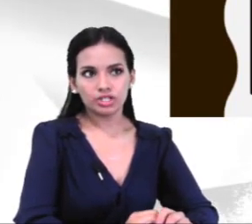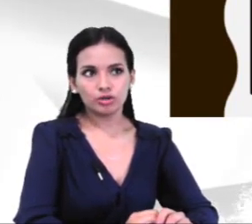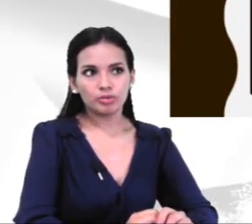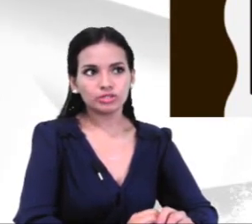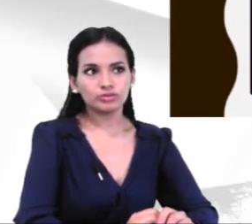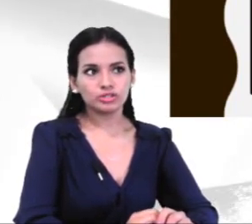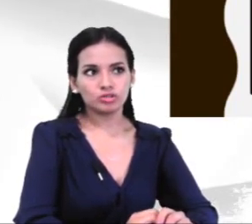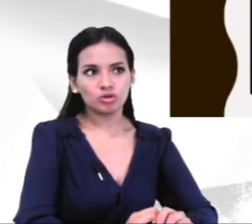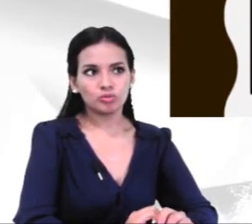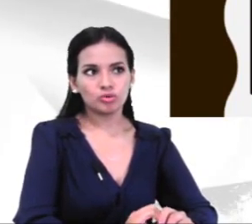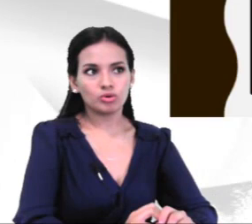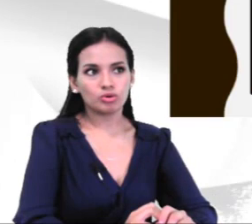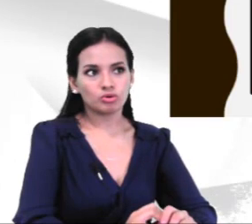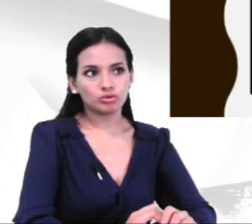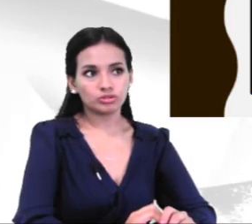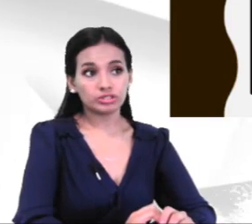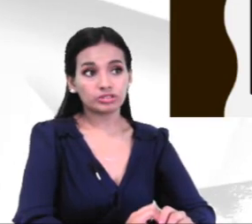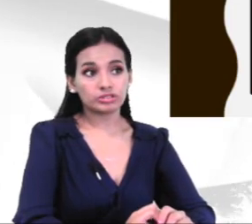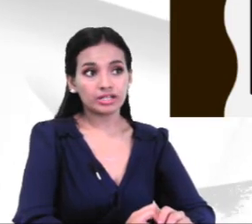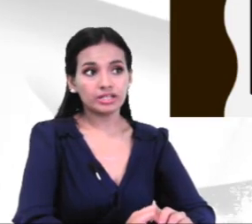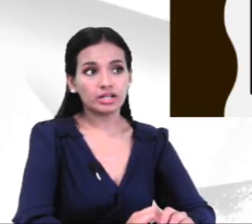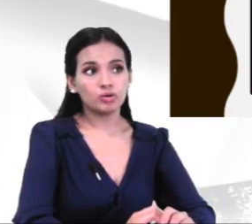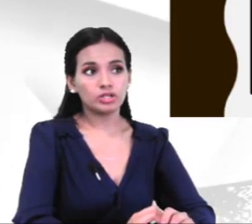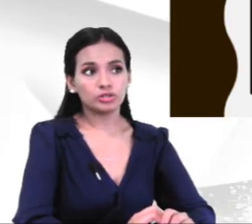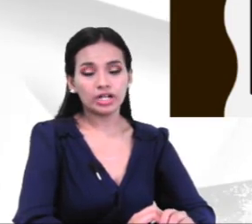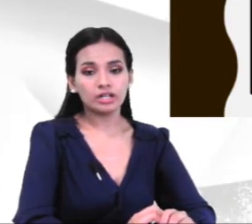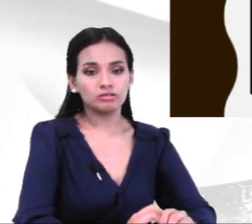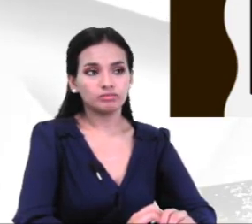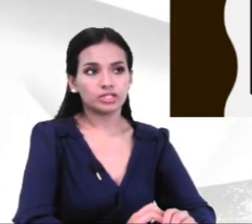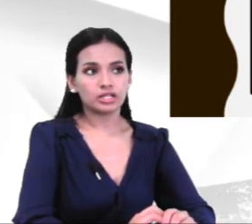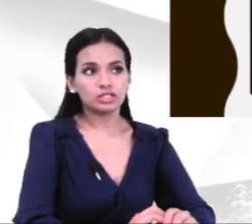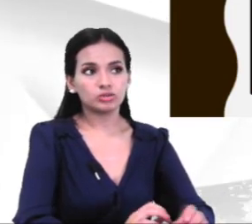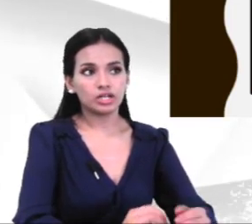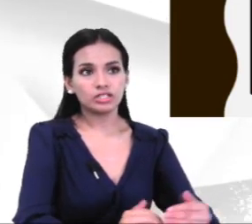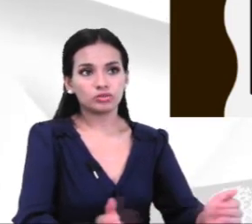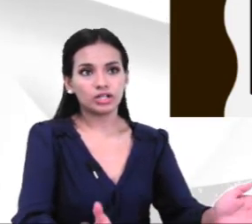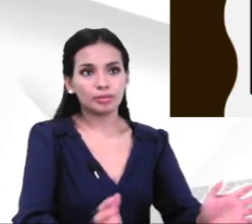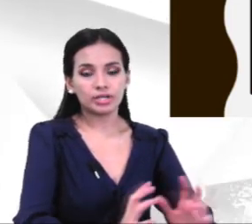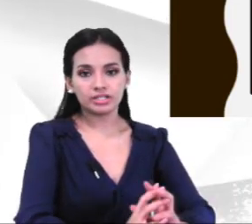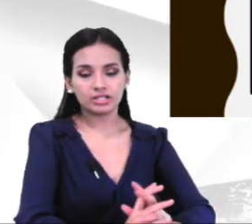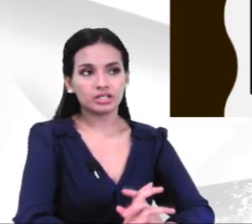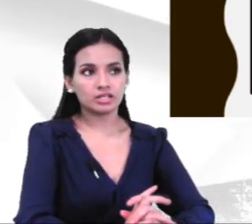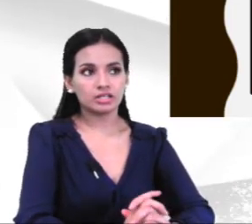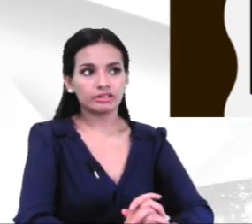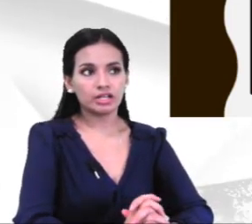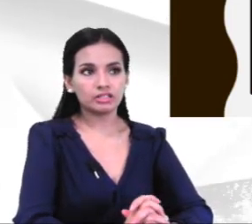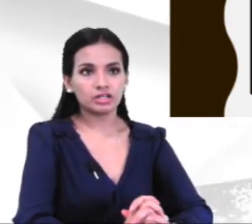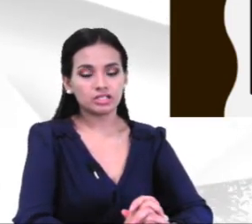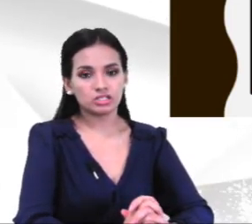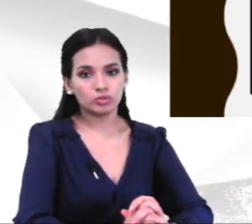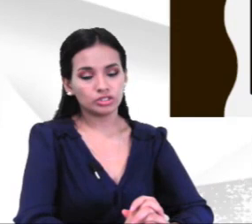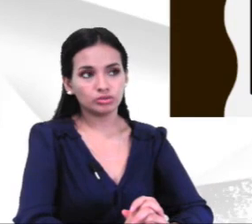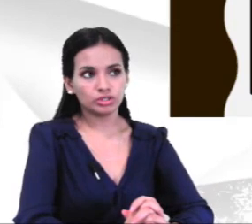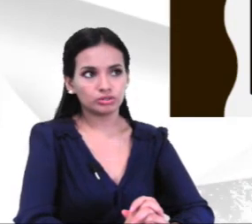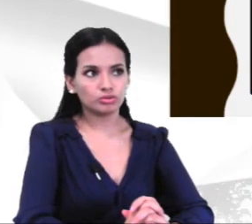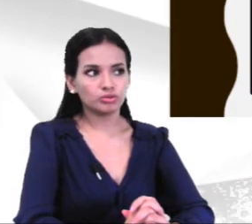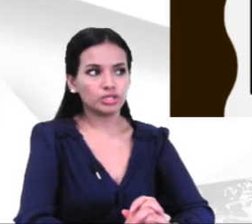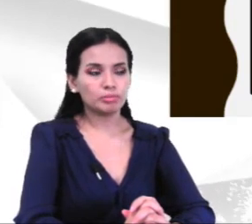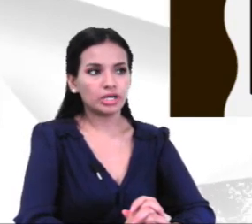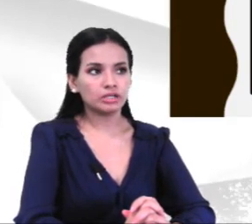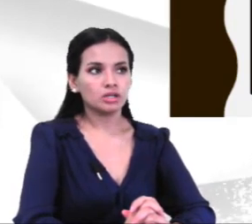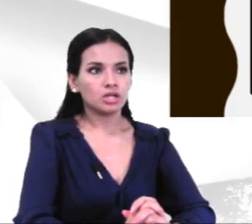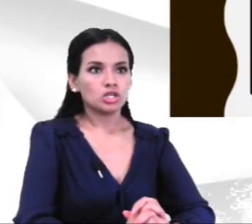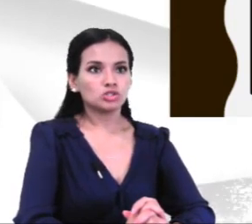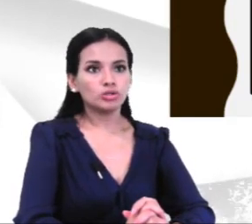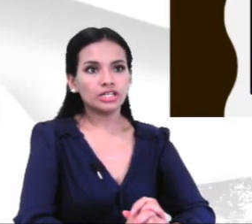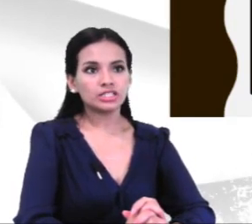costero más conocido como costanera o litoral la litoral es toda la parte que de la tierra que se encuentra en contacto con